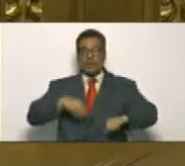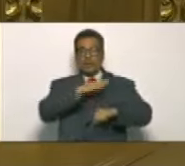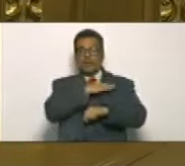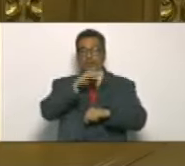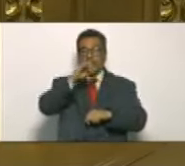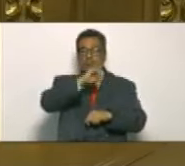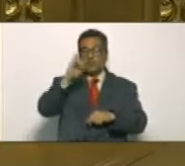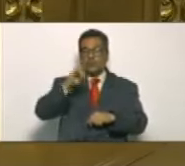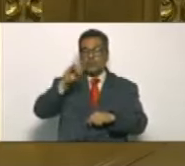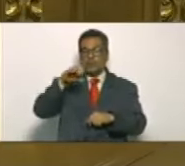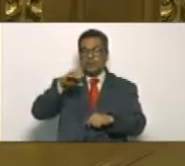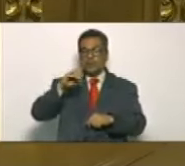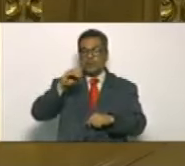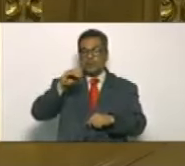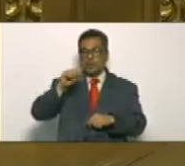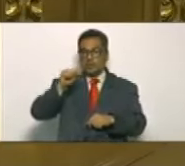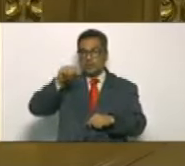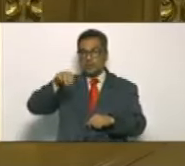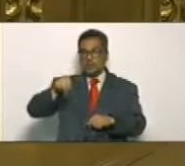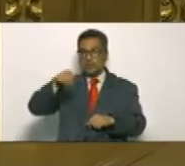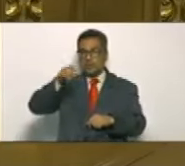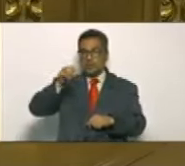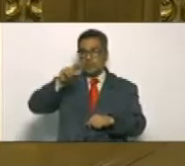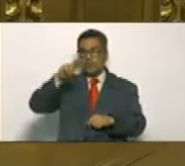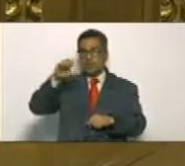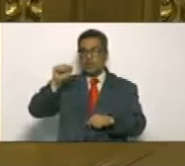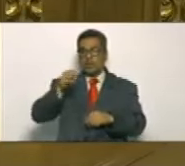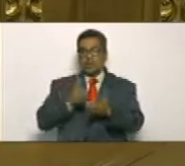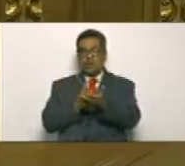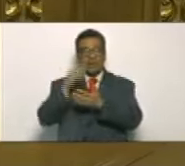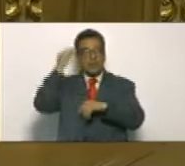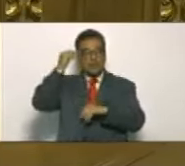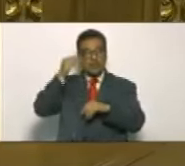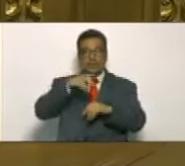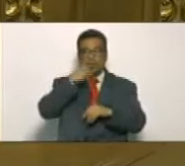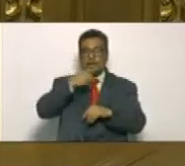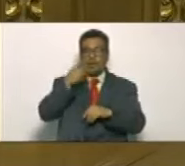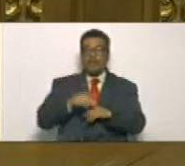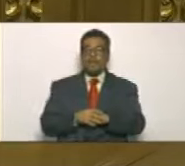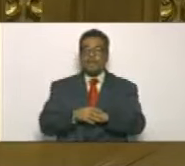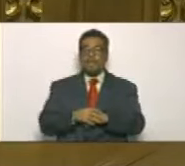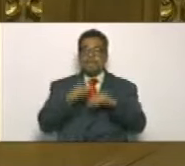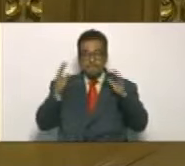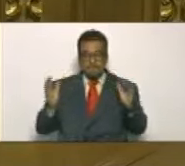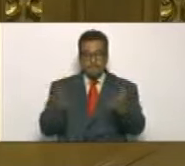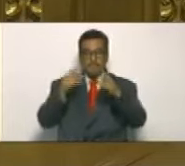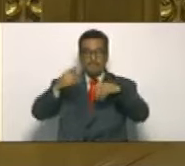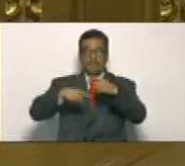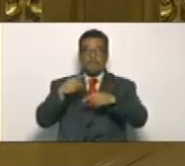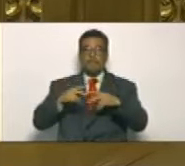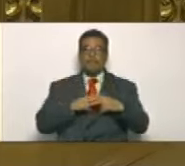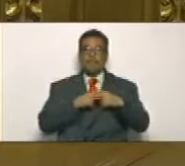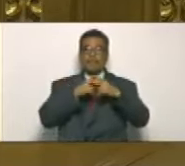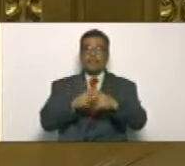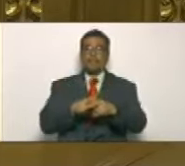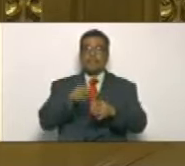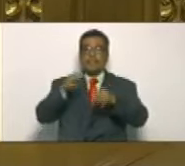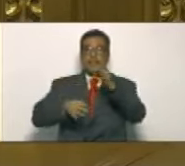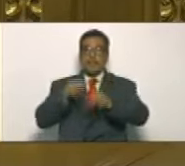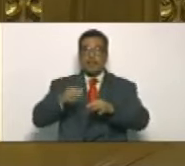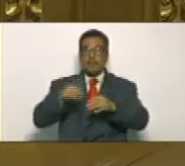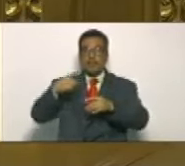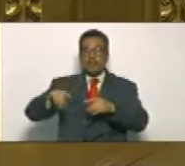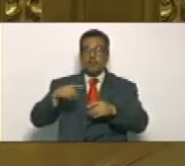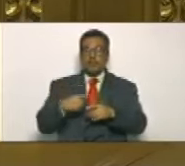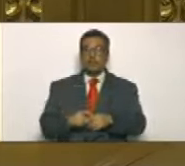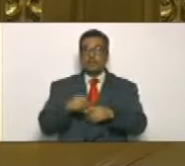Zamora, para continuar su legado en la acción y pensamiento político y promover sus principios y valores de justicia,